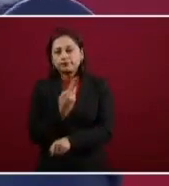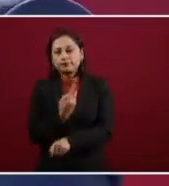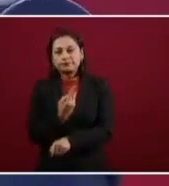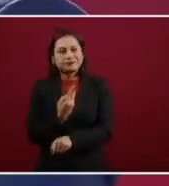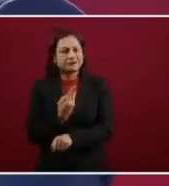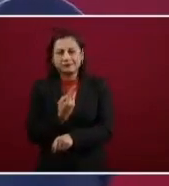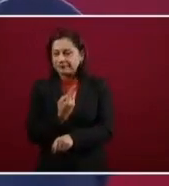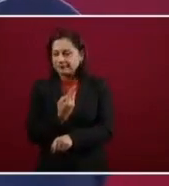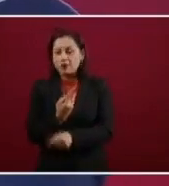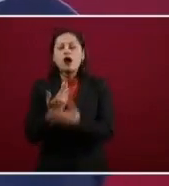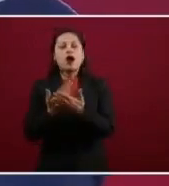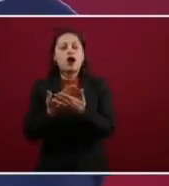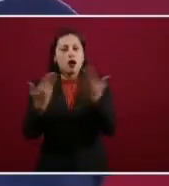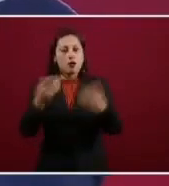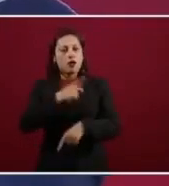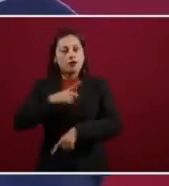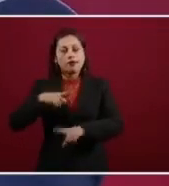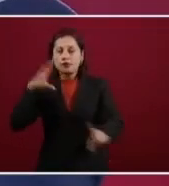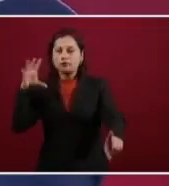justicia